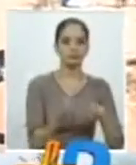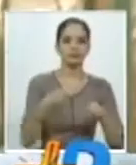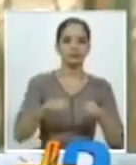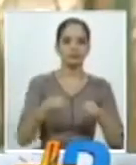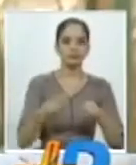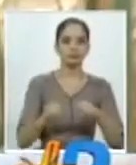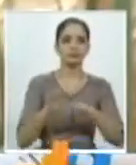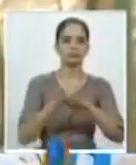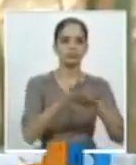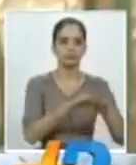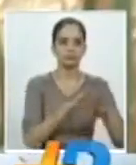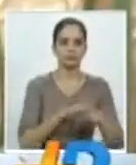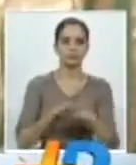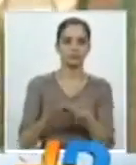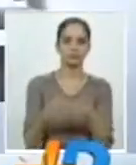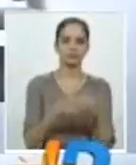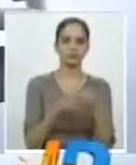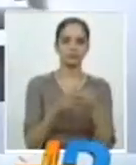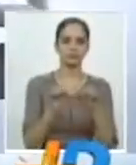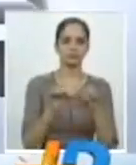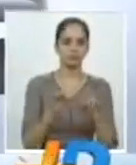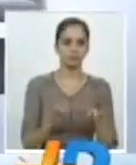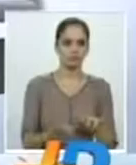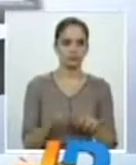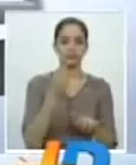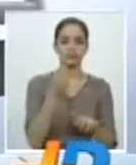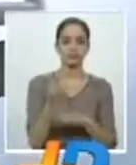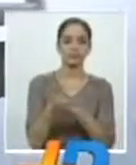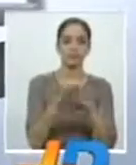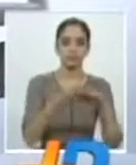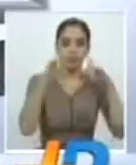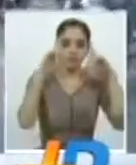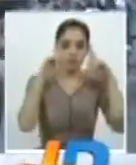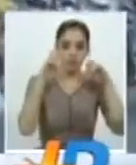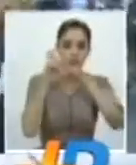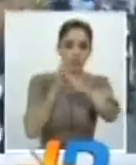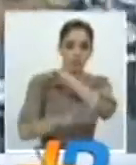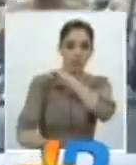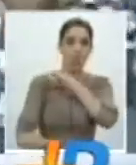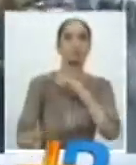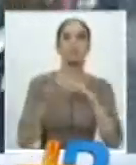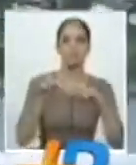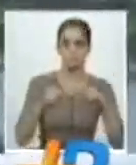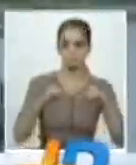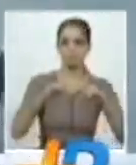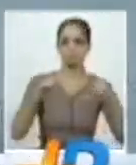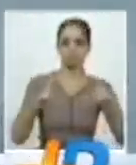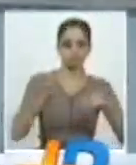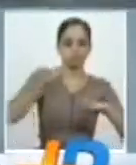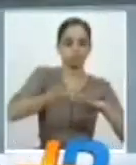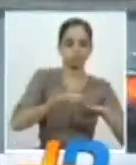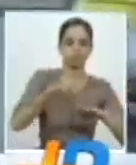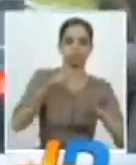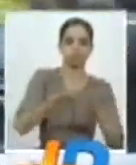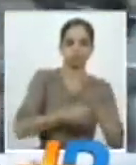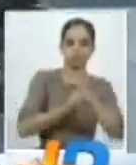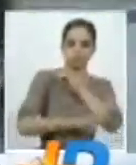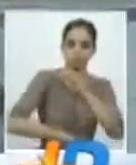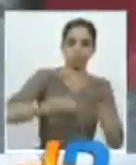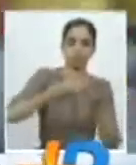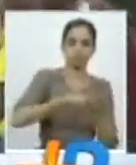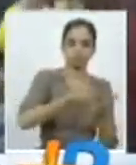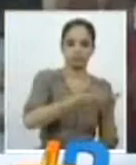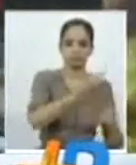sanción anunciada por el secretario de Gobierno de Cali, donde aseguró que con fotomulta se impondrán comparendos a quienes participaron el pasado